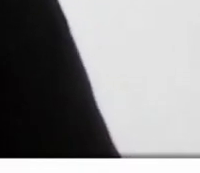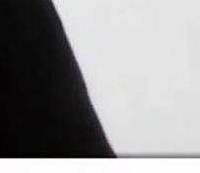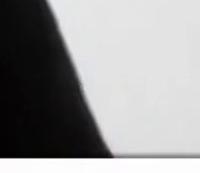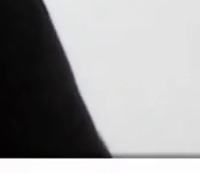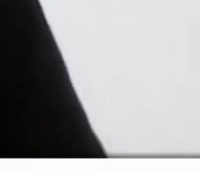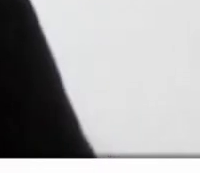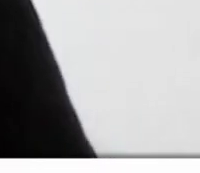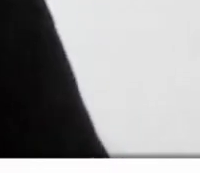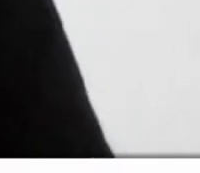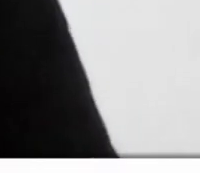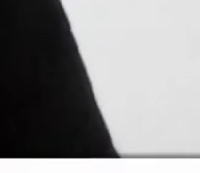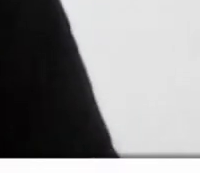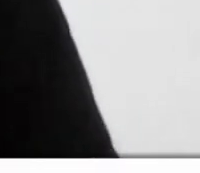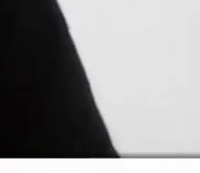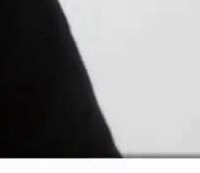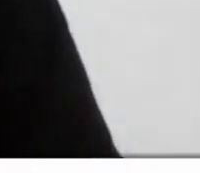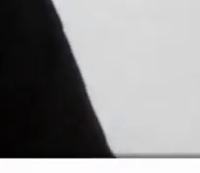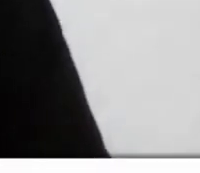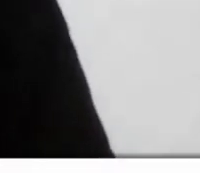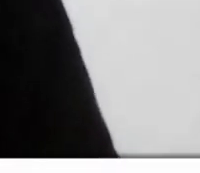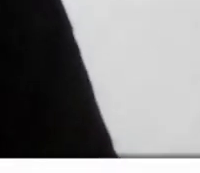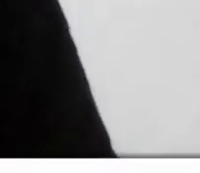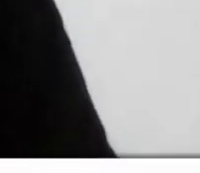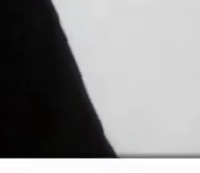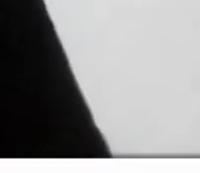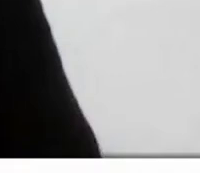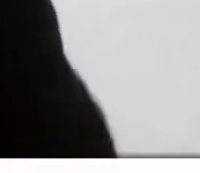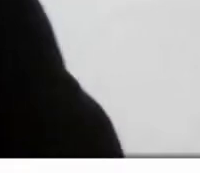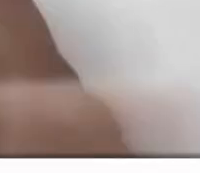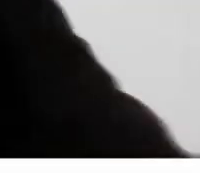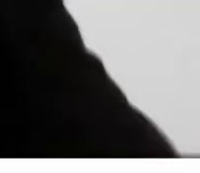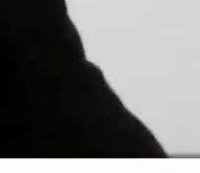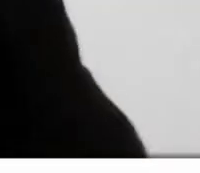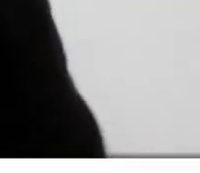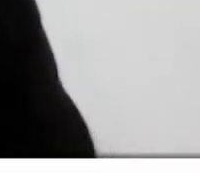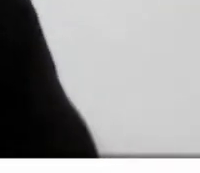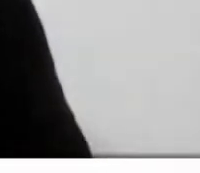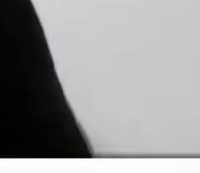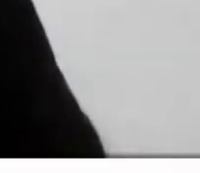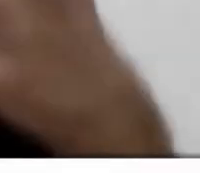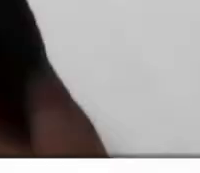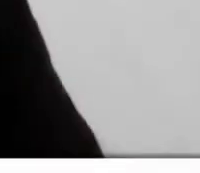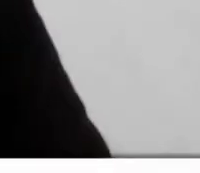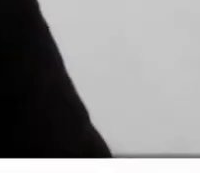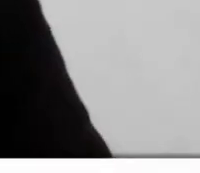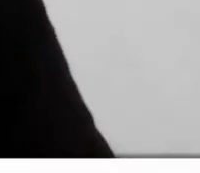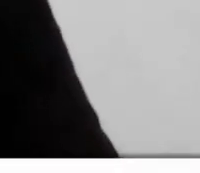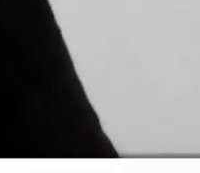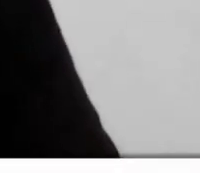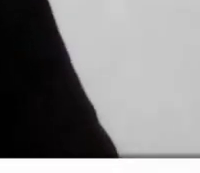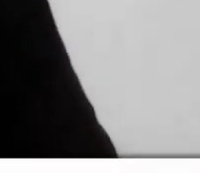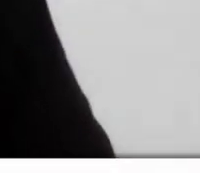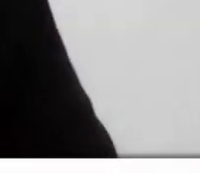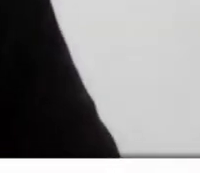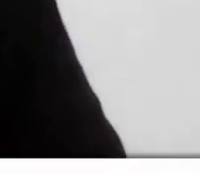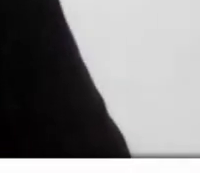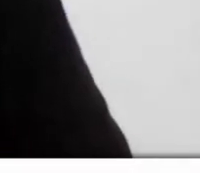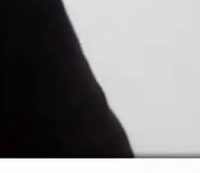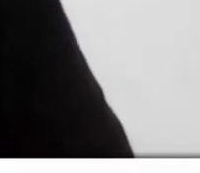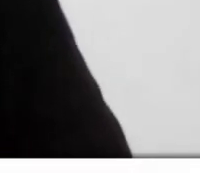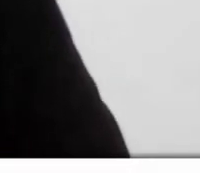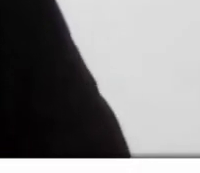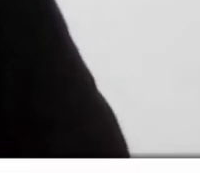gastronomía, de la hotelería, pero además de eso, y en paralelo a eso, ante la demora del gobierno en poner en marcha esa ley